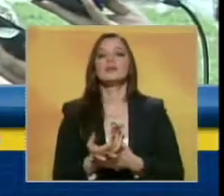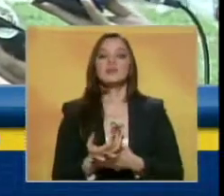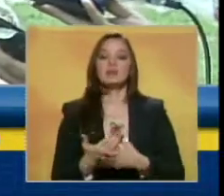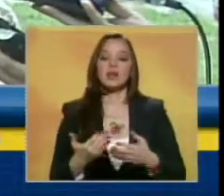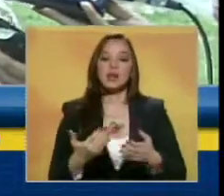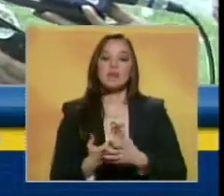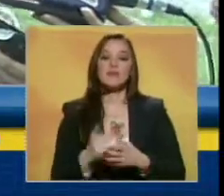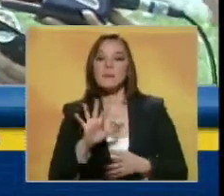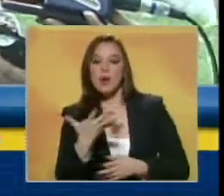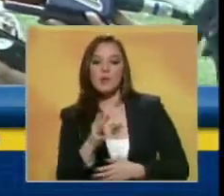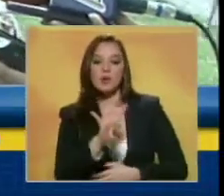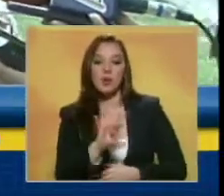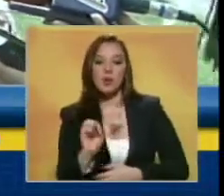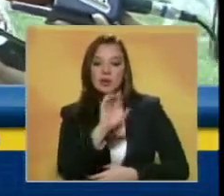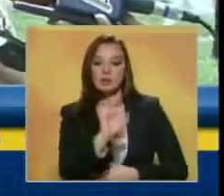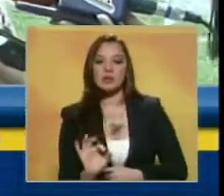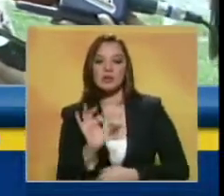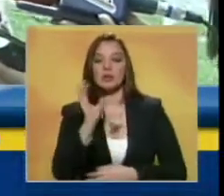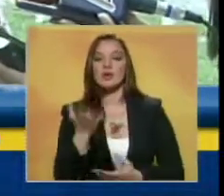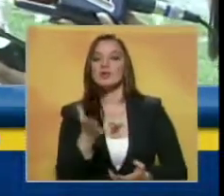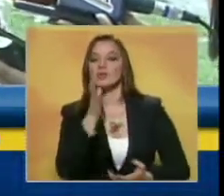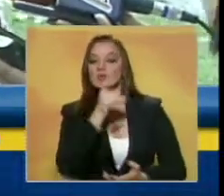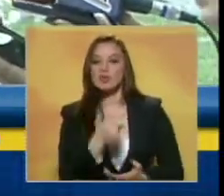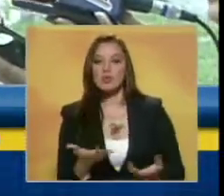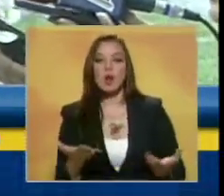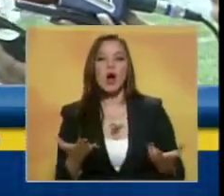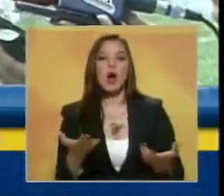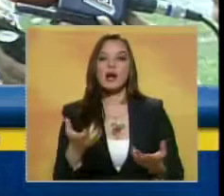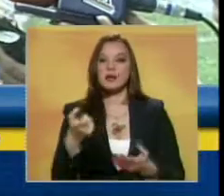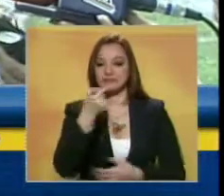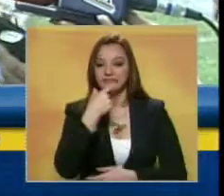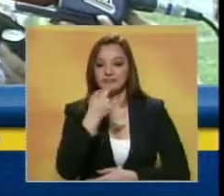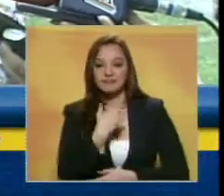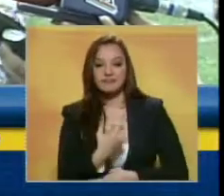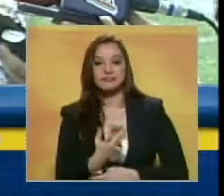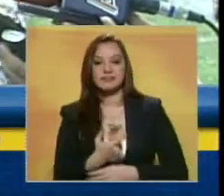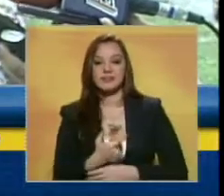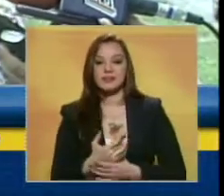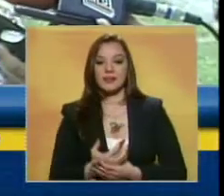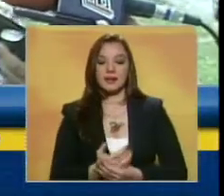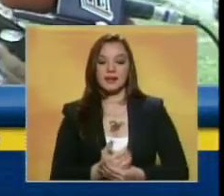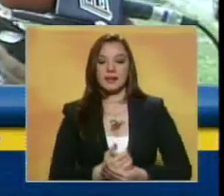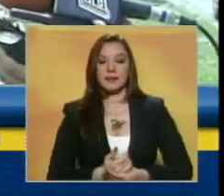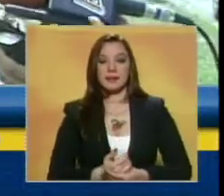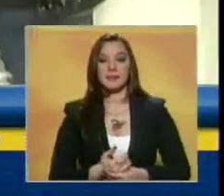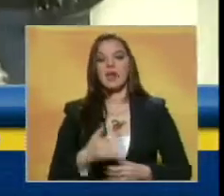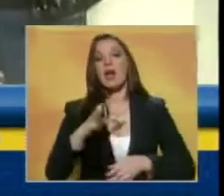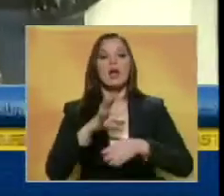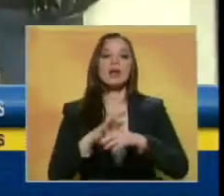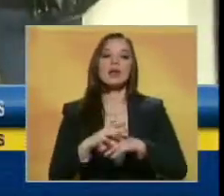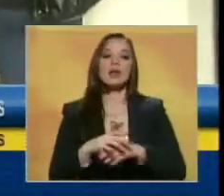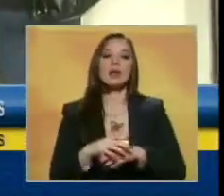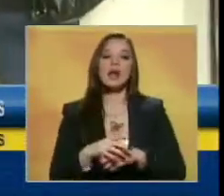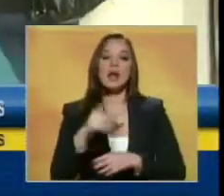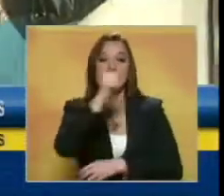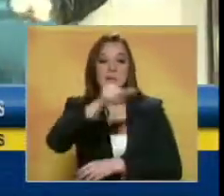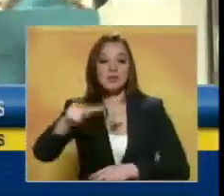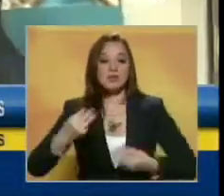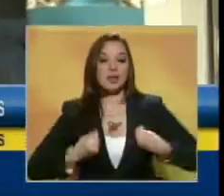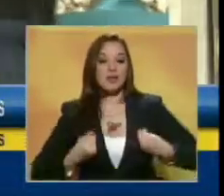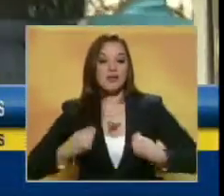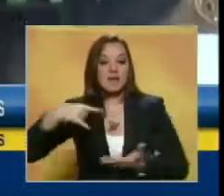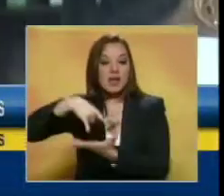existe alrededor de un 40% de falla en casi todos los rubros de los medicamentos. Los carabobeños